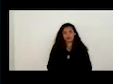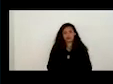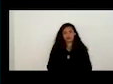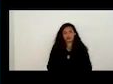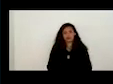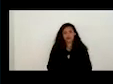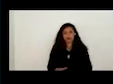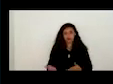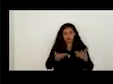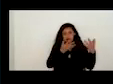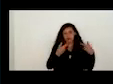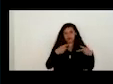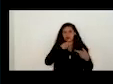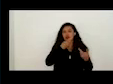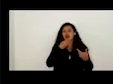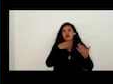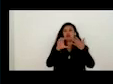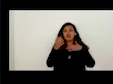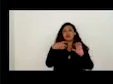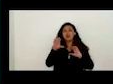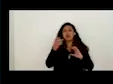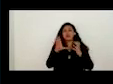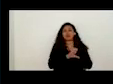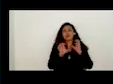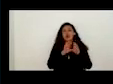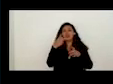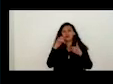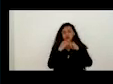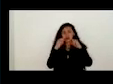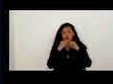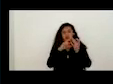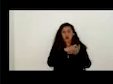Adelante, pero quien me quiera comentar cómo es que llegan esos insumos, cómo es